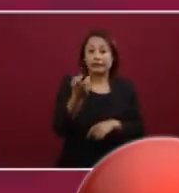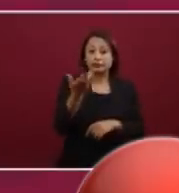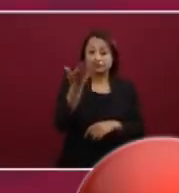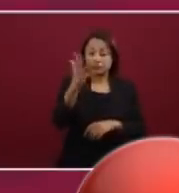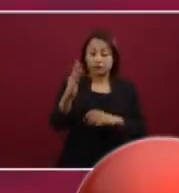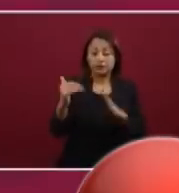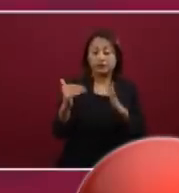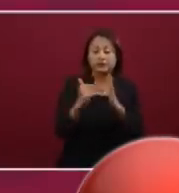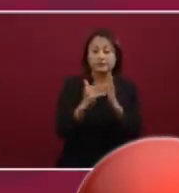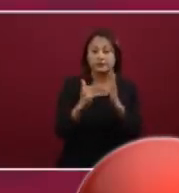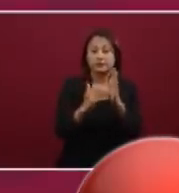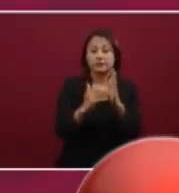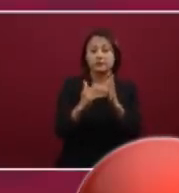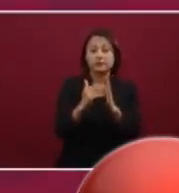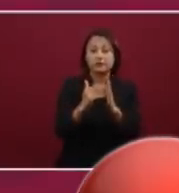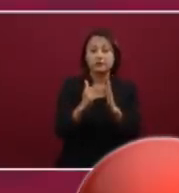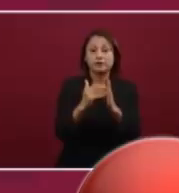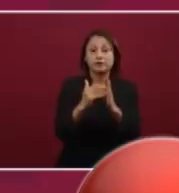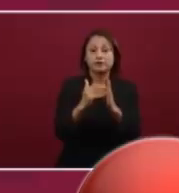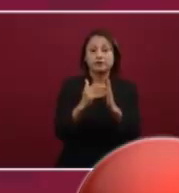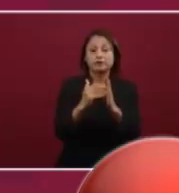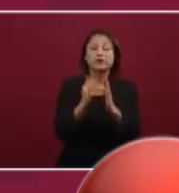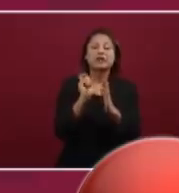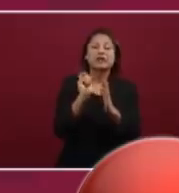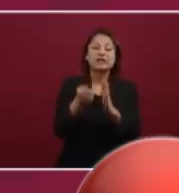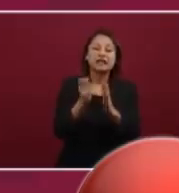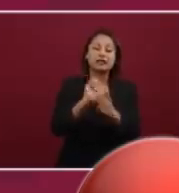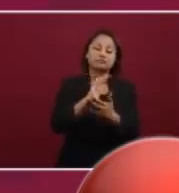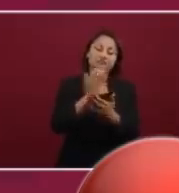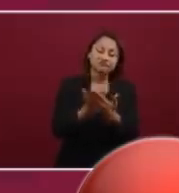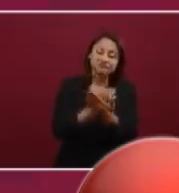10,000 que implican contratos,